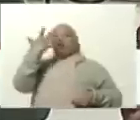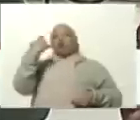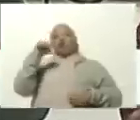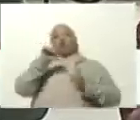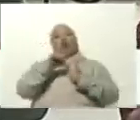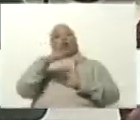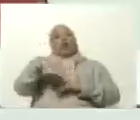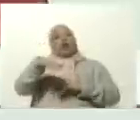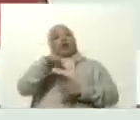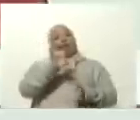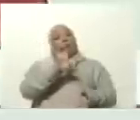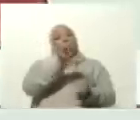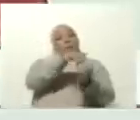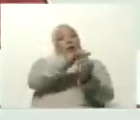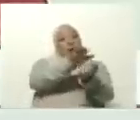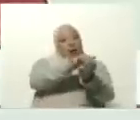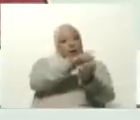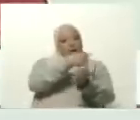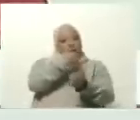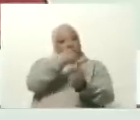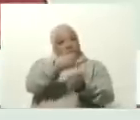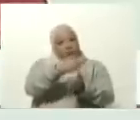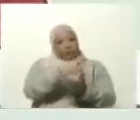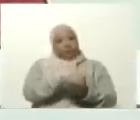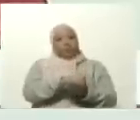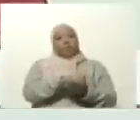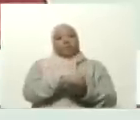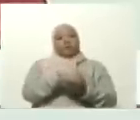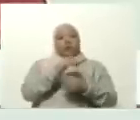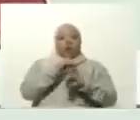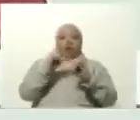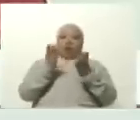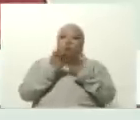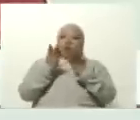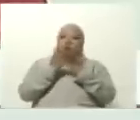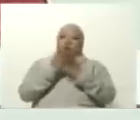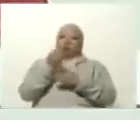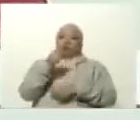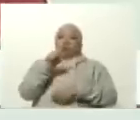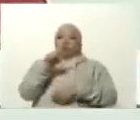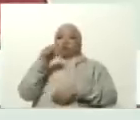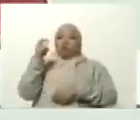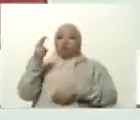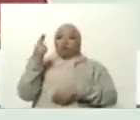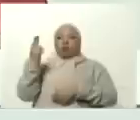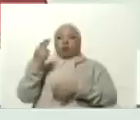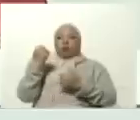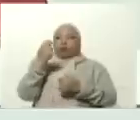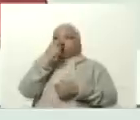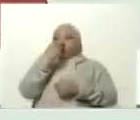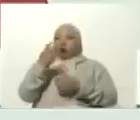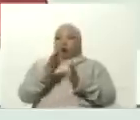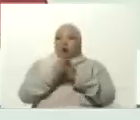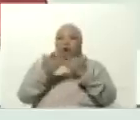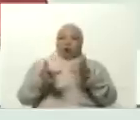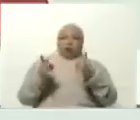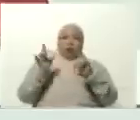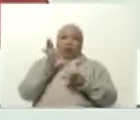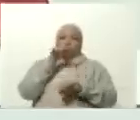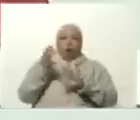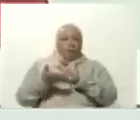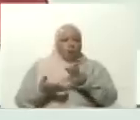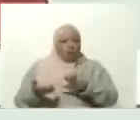Margariteña. Se inician los Juegos Suramericanos Escolares de 12 a 14 años en Paraguay. Dieron las visas, está bien, no hubo problema.